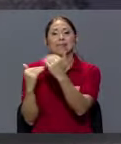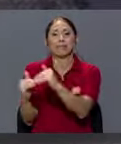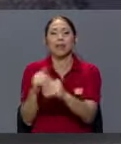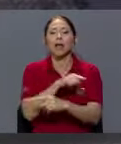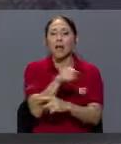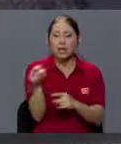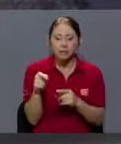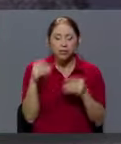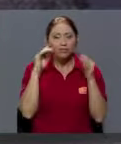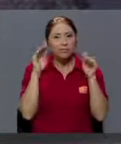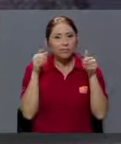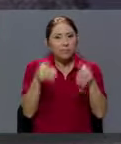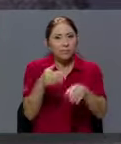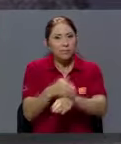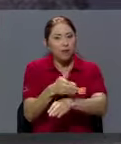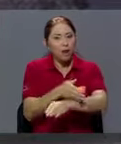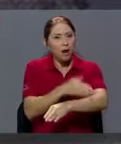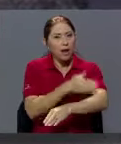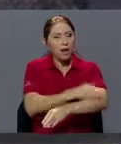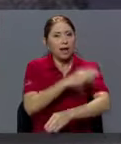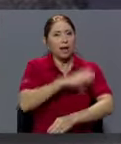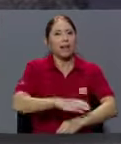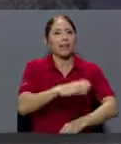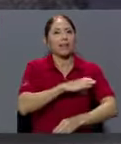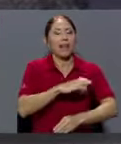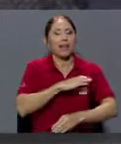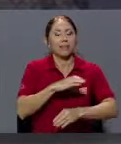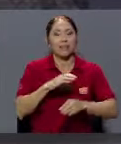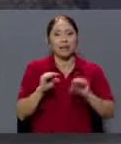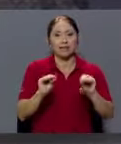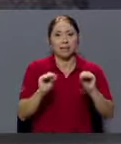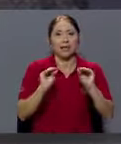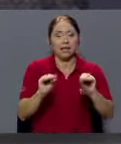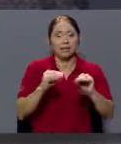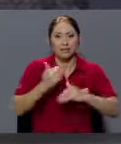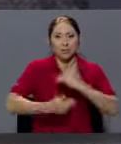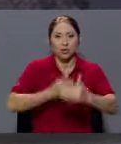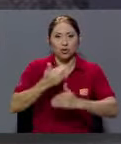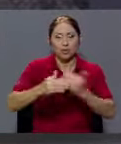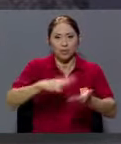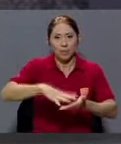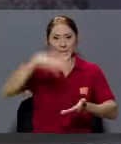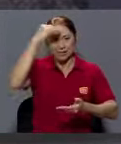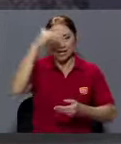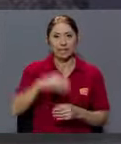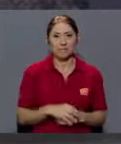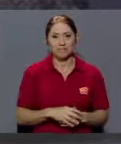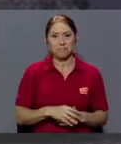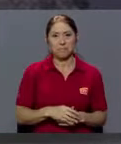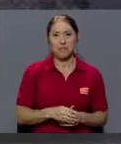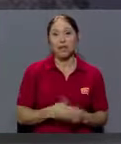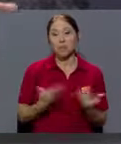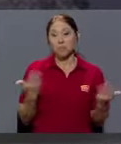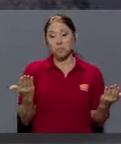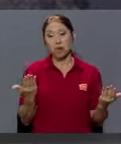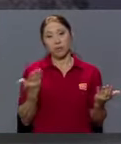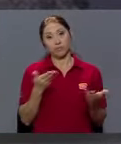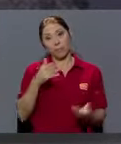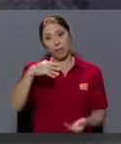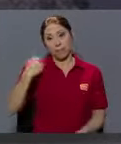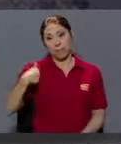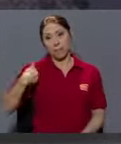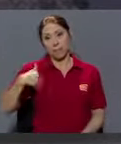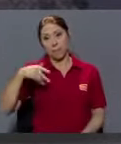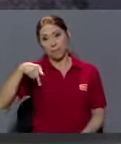mucho por el mejoramiento de la calidad del sistema, de la enseñanza, de los procesos de aprendizaje. Justamente cuando se creó, bueno, y en eso